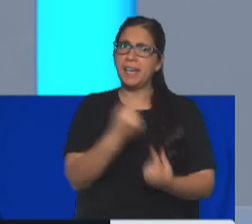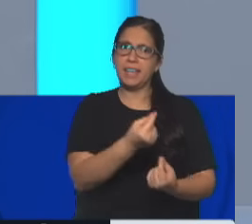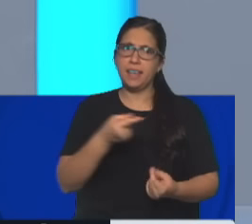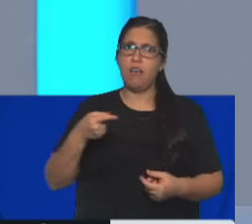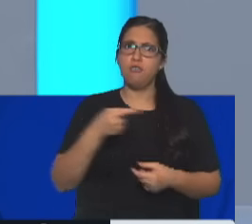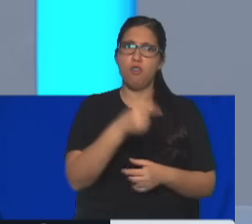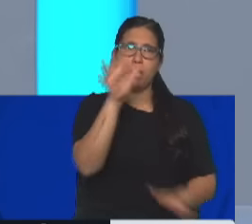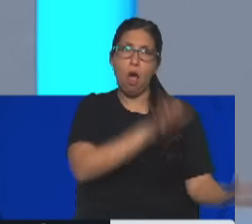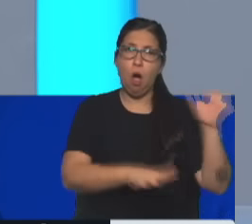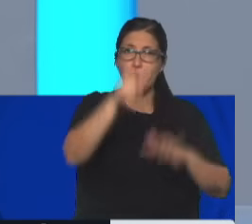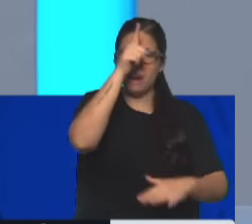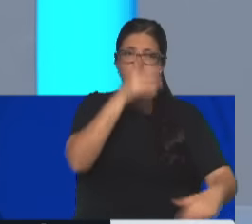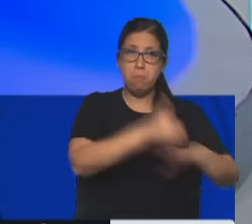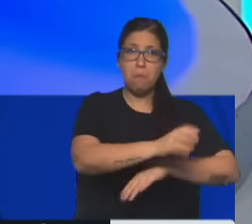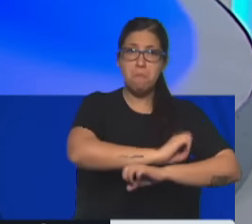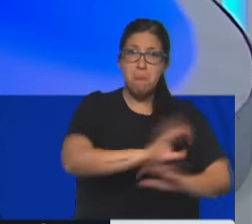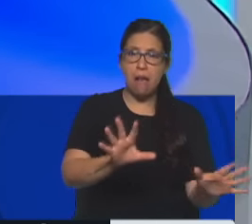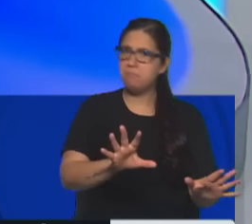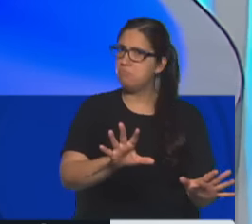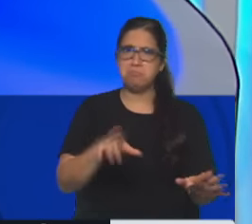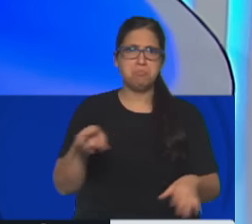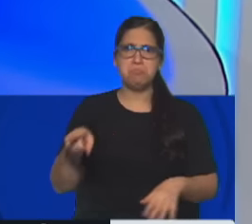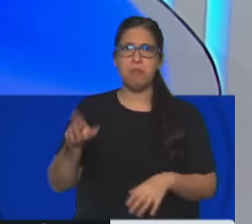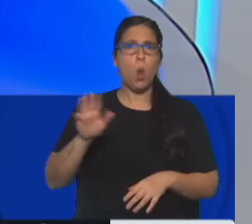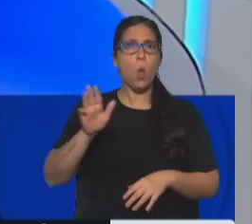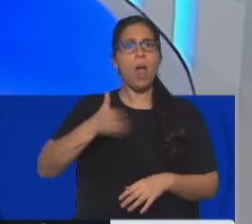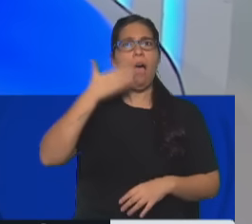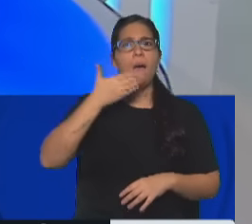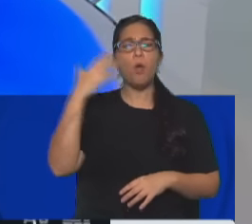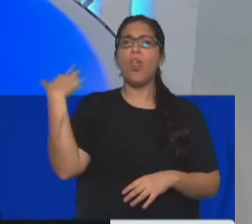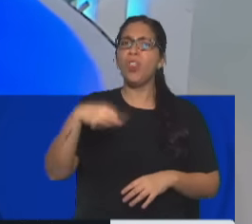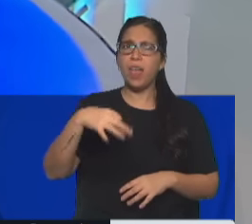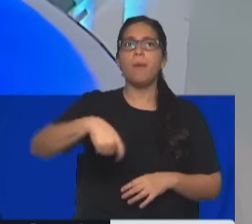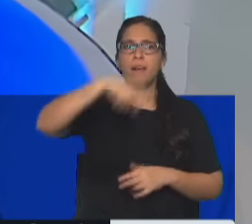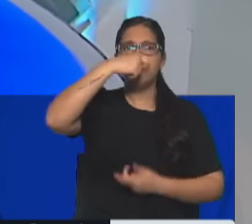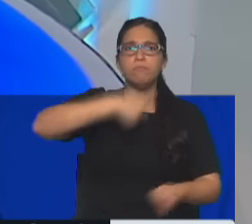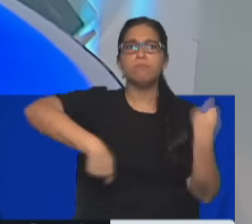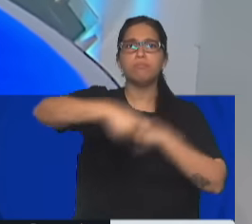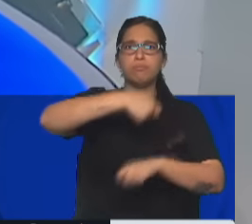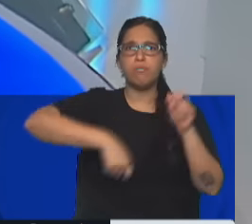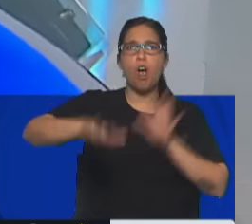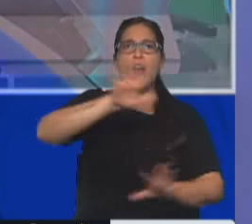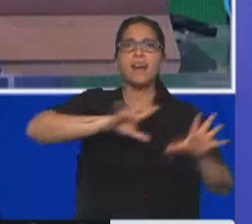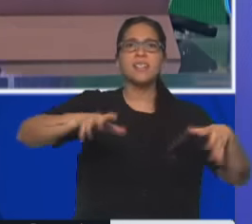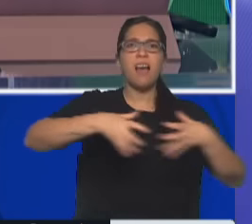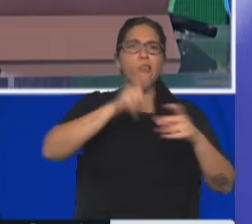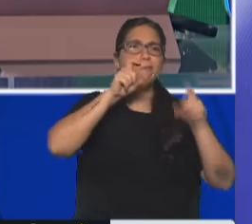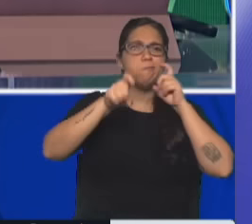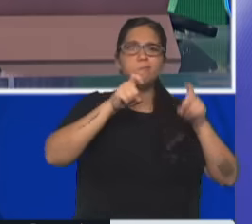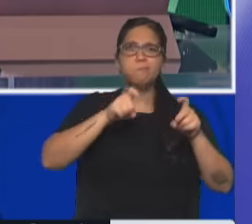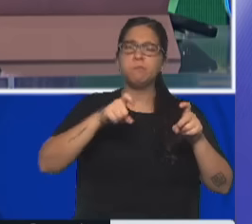mega operativo, y sin embargo eligió hablar más de que hay que combatir al crimen organizado y poco se lo vio como